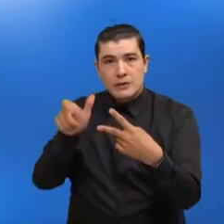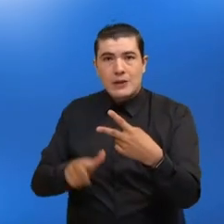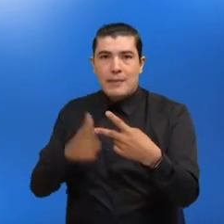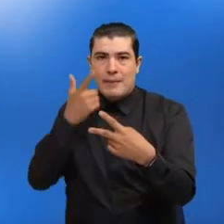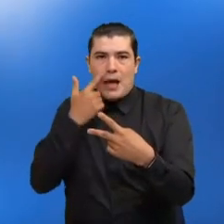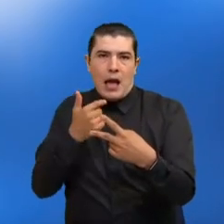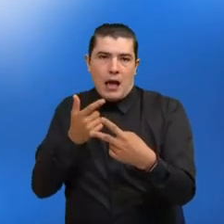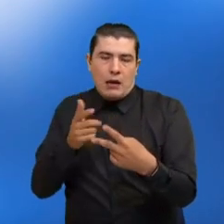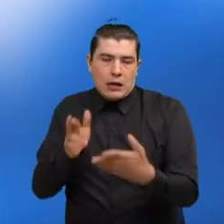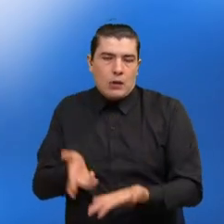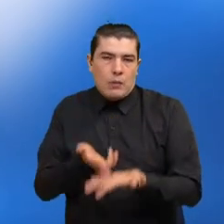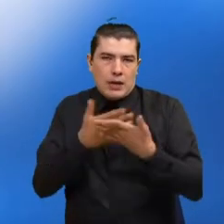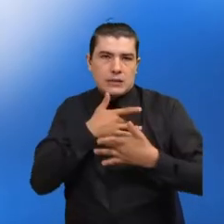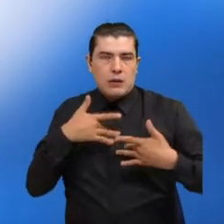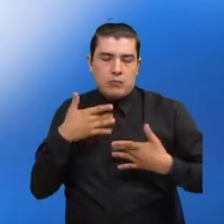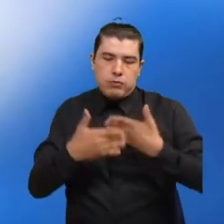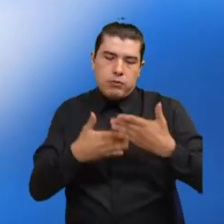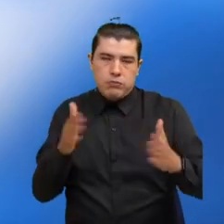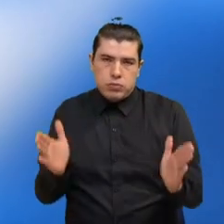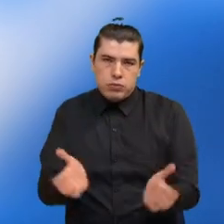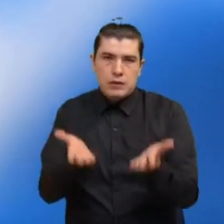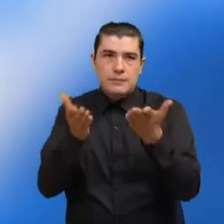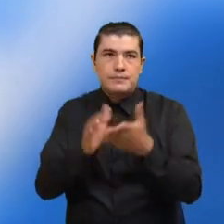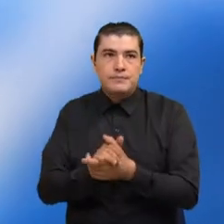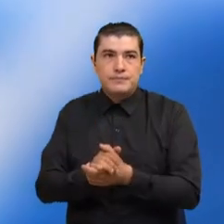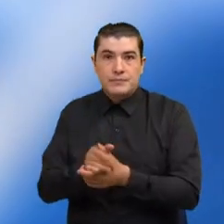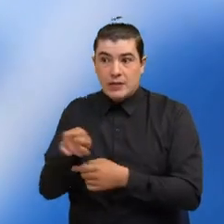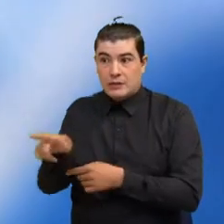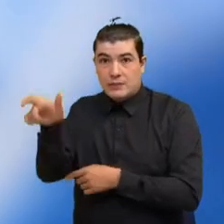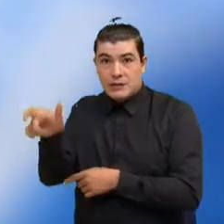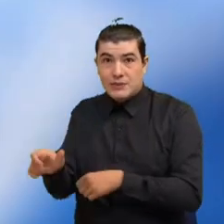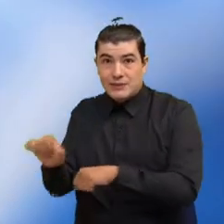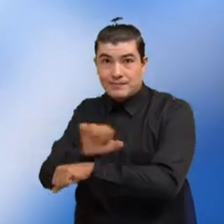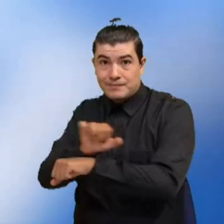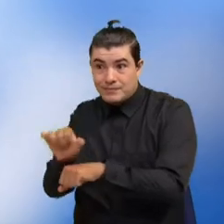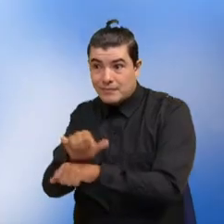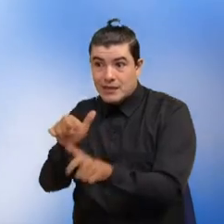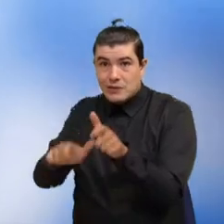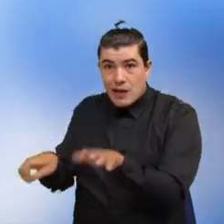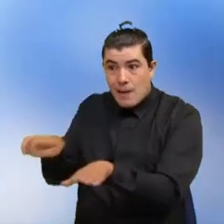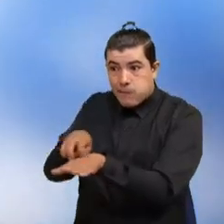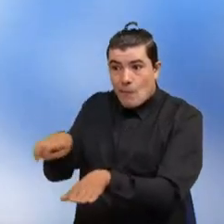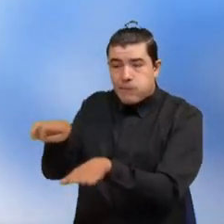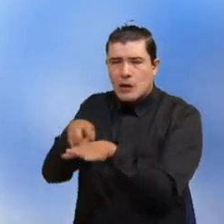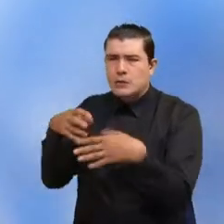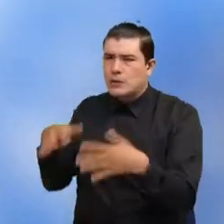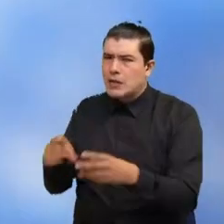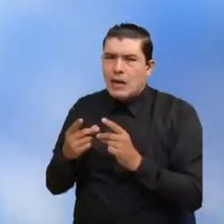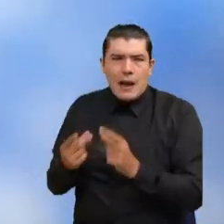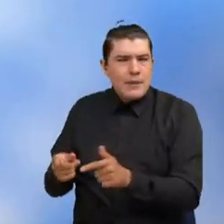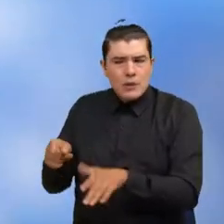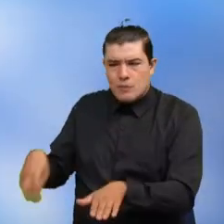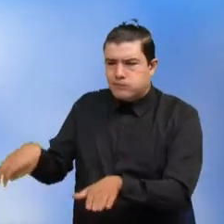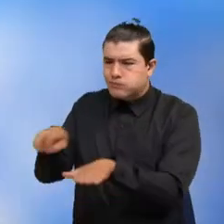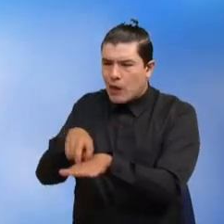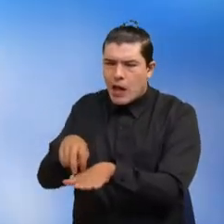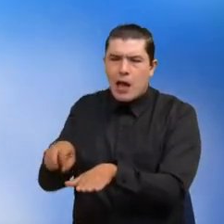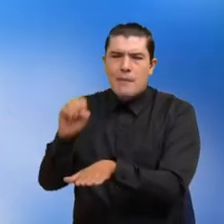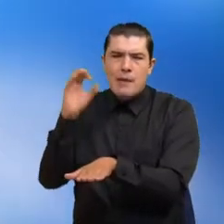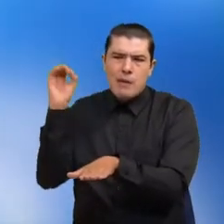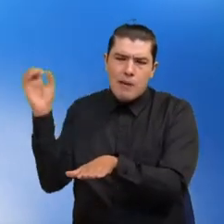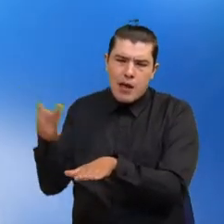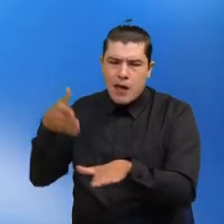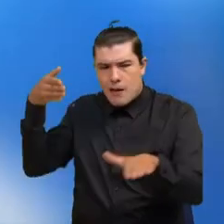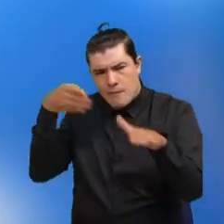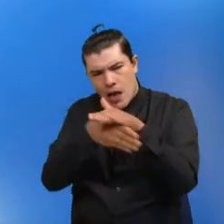encuentran estables. Según el agente de tránsito, el conductor del vehículo y sus ocupantes fueron llevados a centros asistenciales cercanos